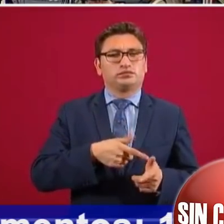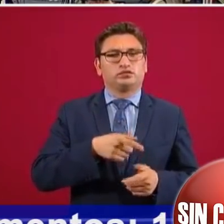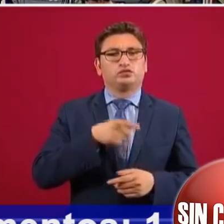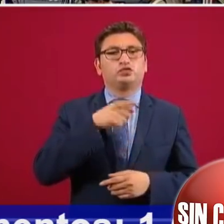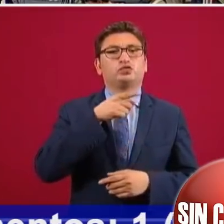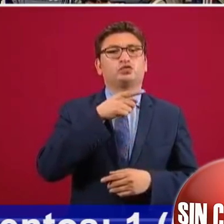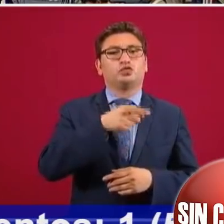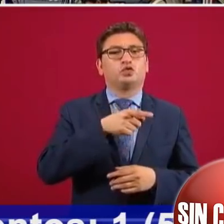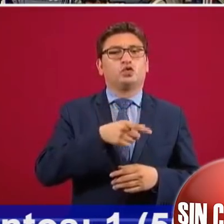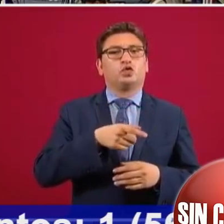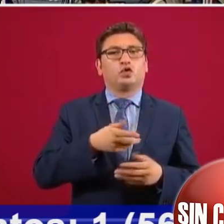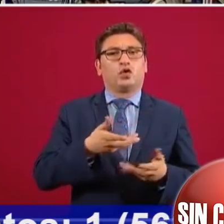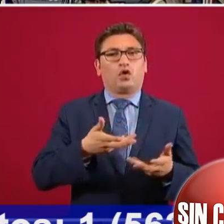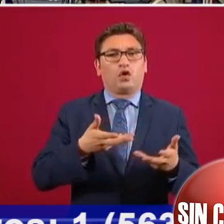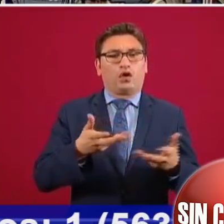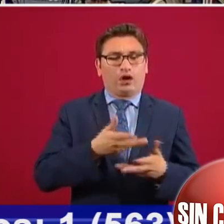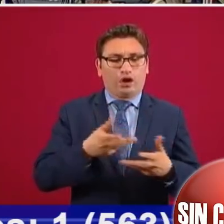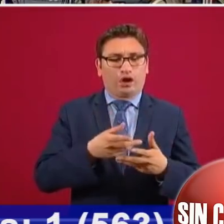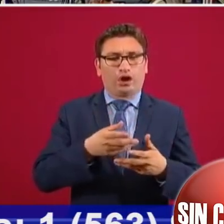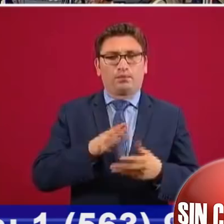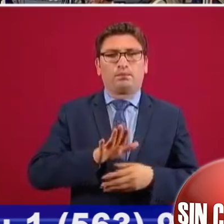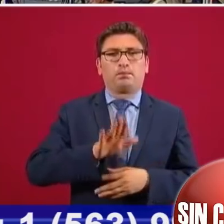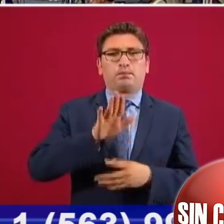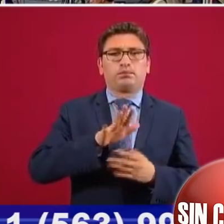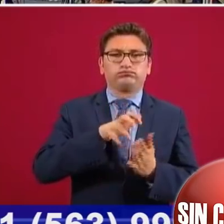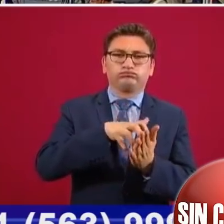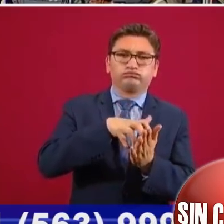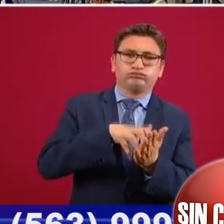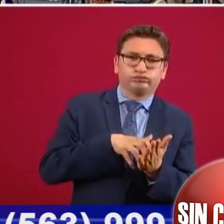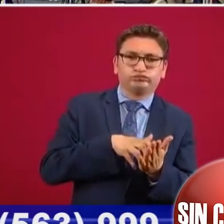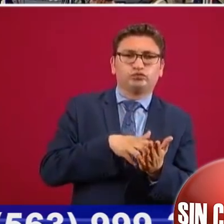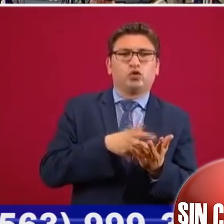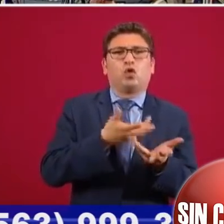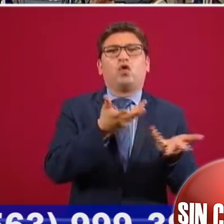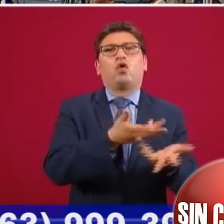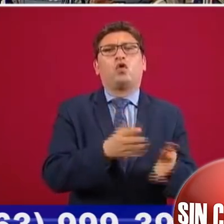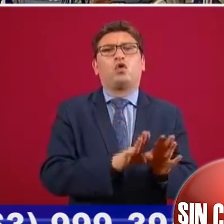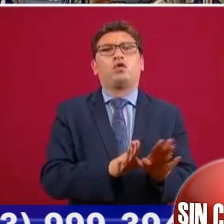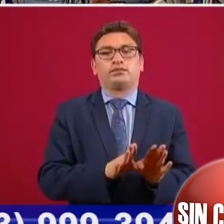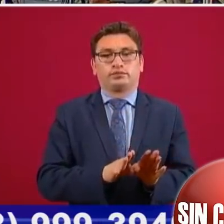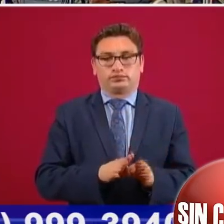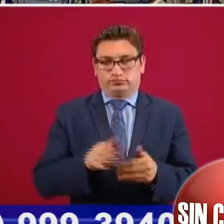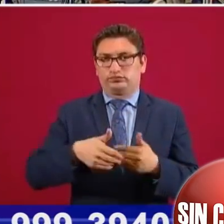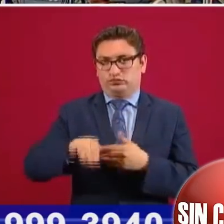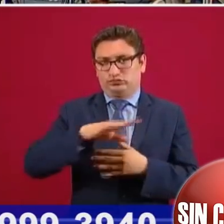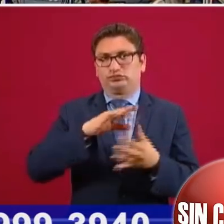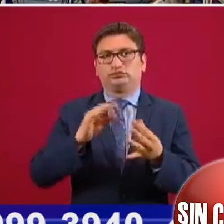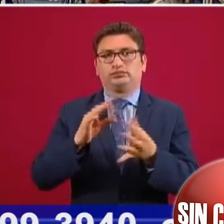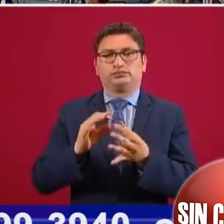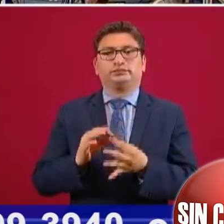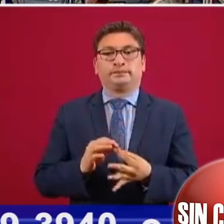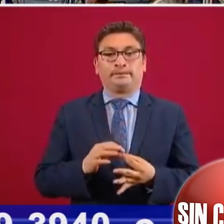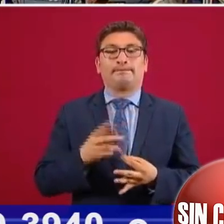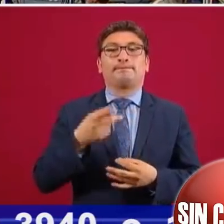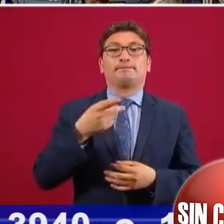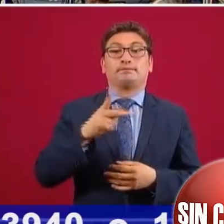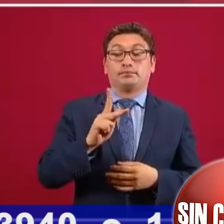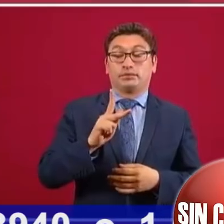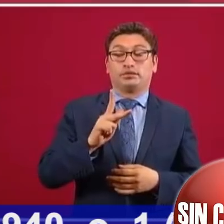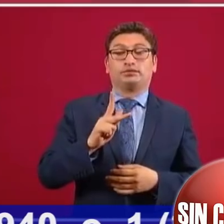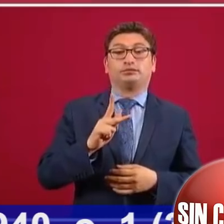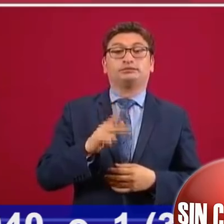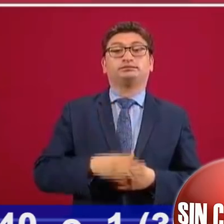usted que le van a dar otra vuelta a la tuerca Sí. para la austeridad. ¿Cuál será ese Ya elemento? vamos a aclarar, pero no vamos a ir como